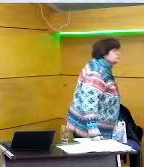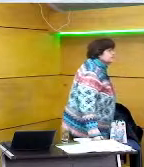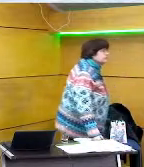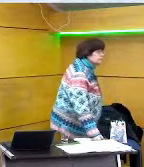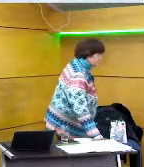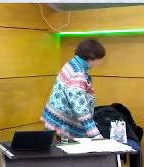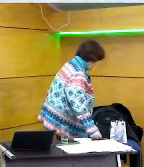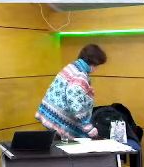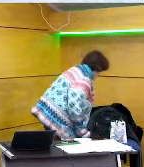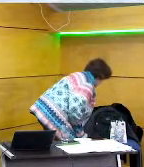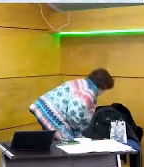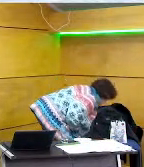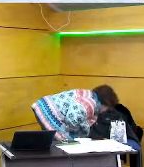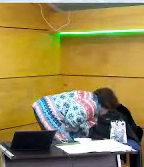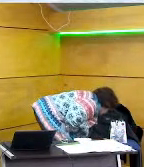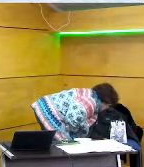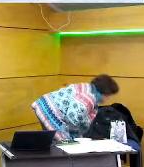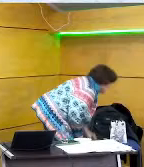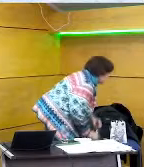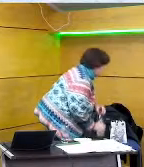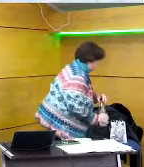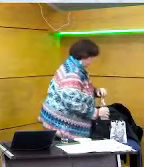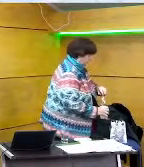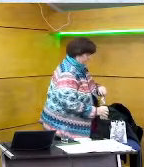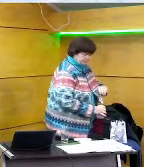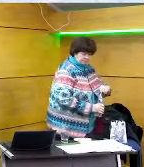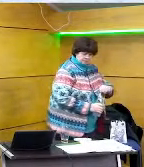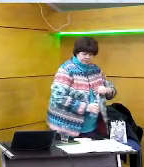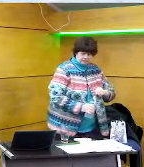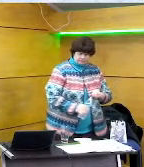Ah, no, nada. I'm sencillo.